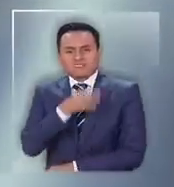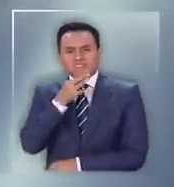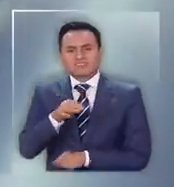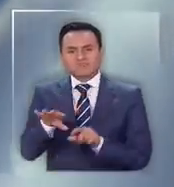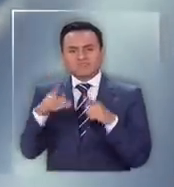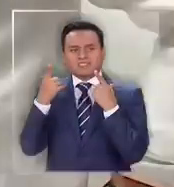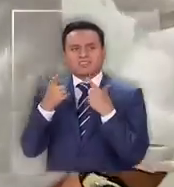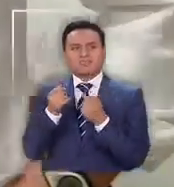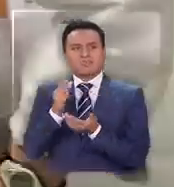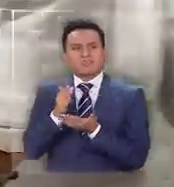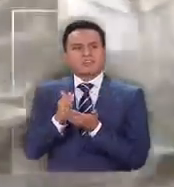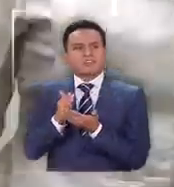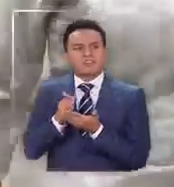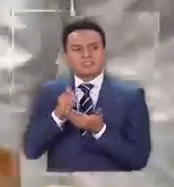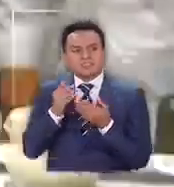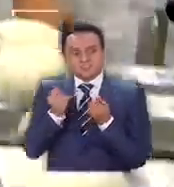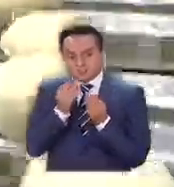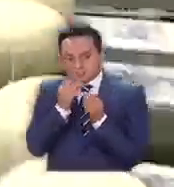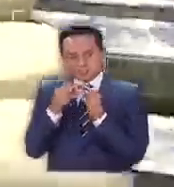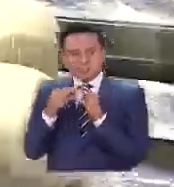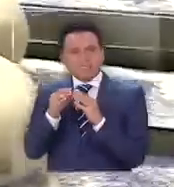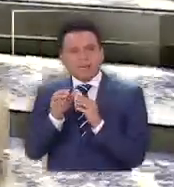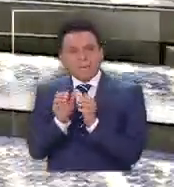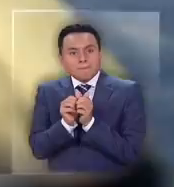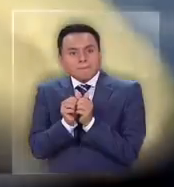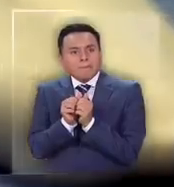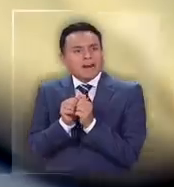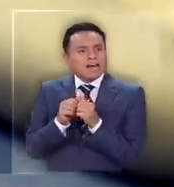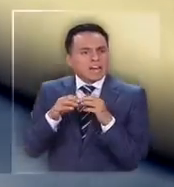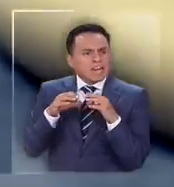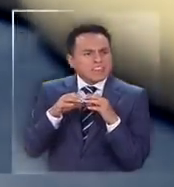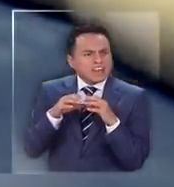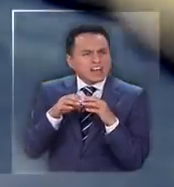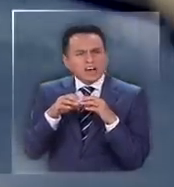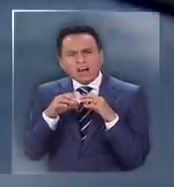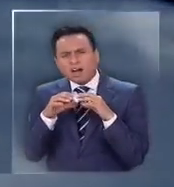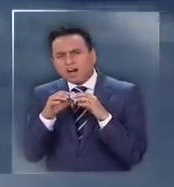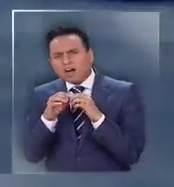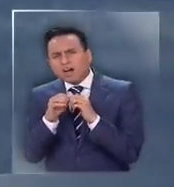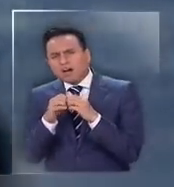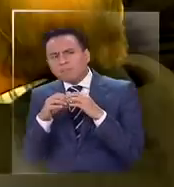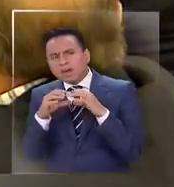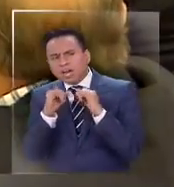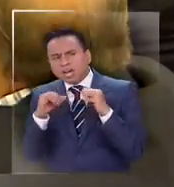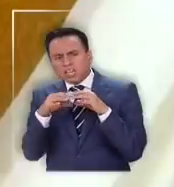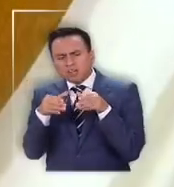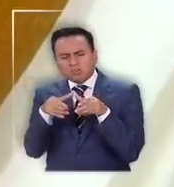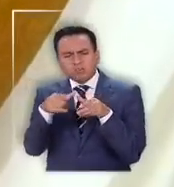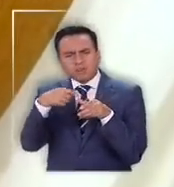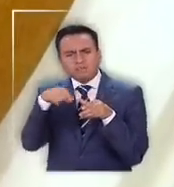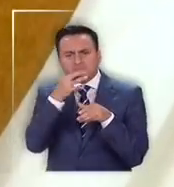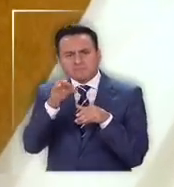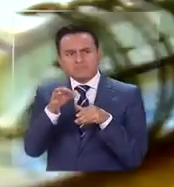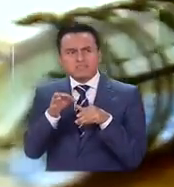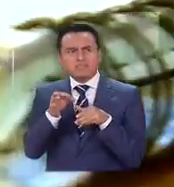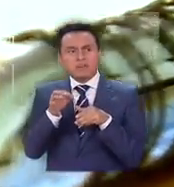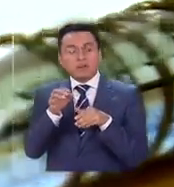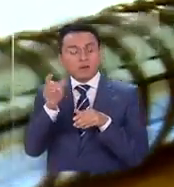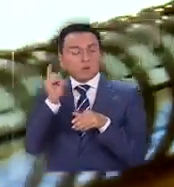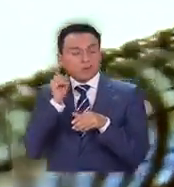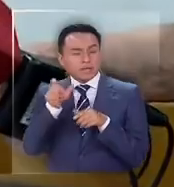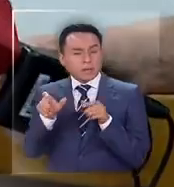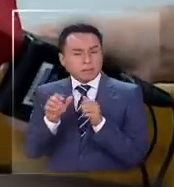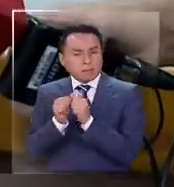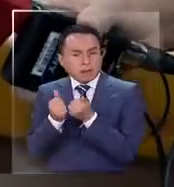¿cuál colegial? Esto es Marraqueta. ¿Quién podría pensar que esto termina siendo Marraqueta? Escucha a los hombres del PAN y